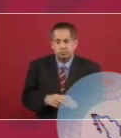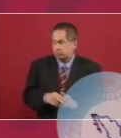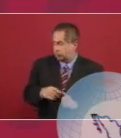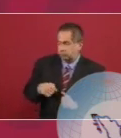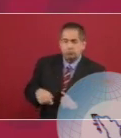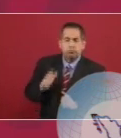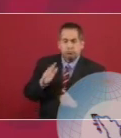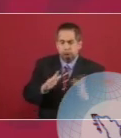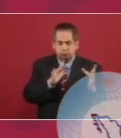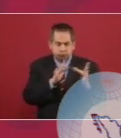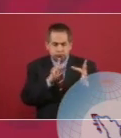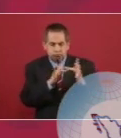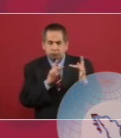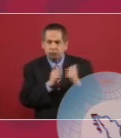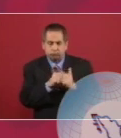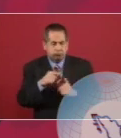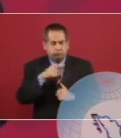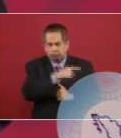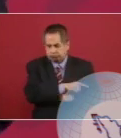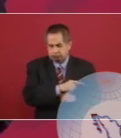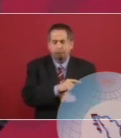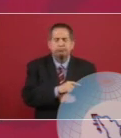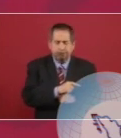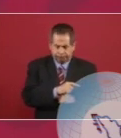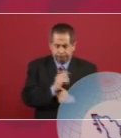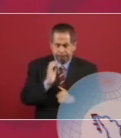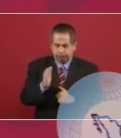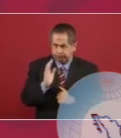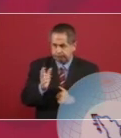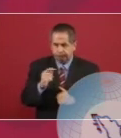manteniendo comunicación con